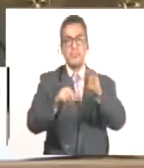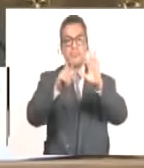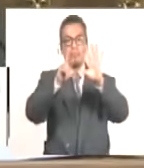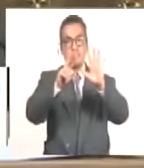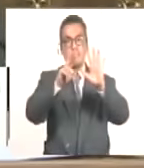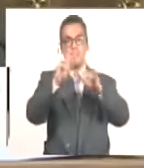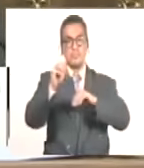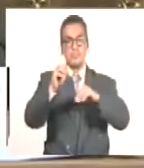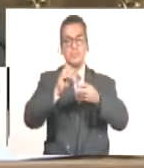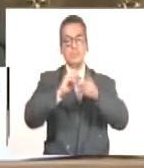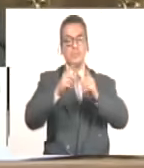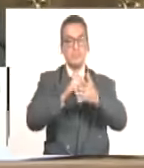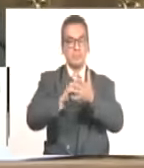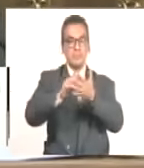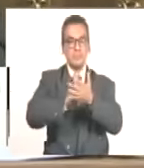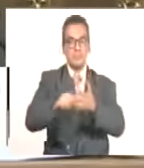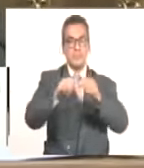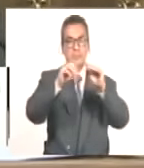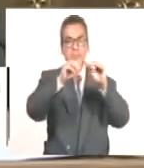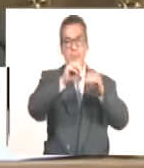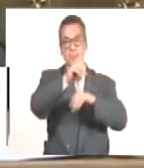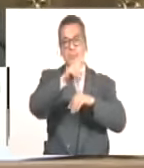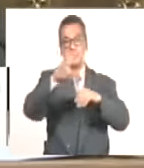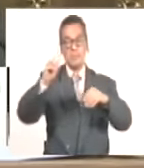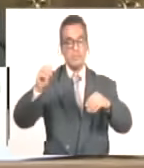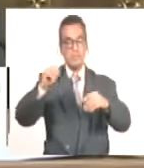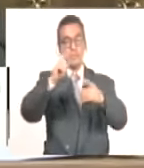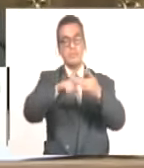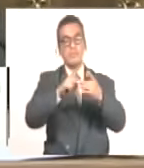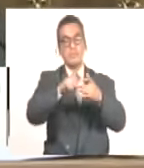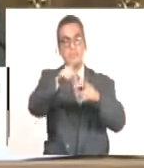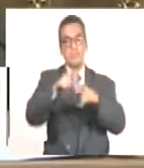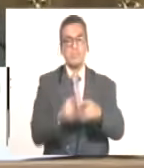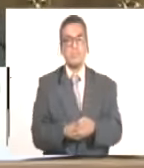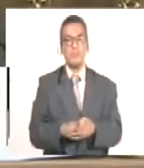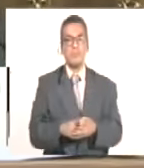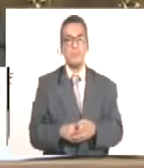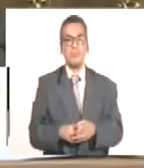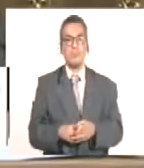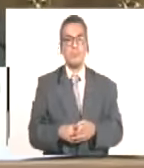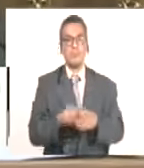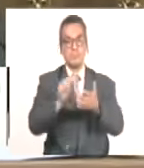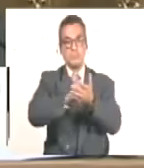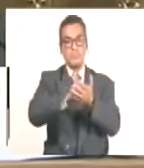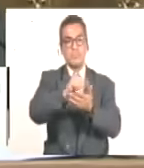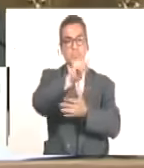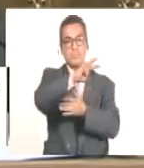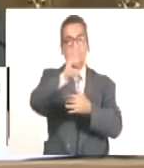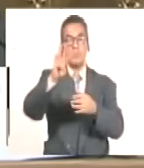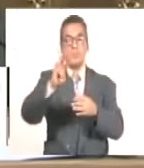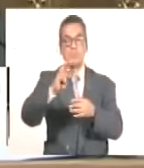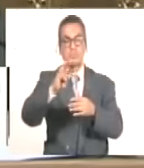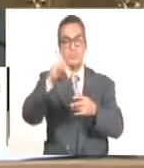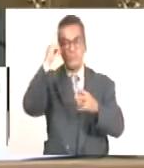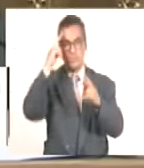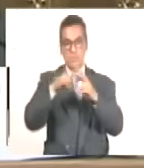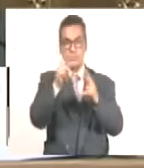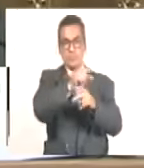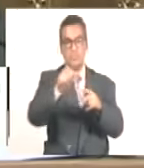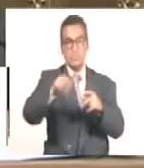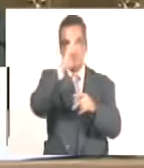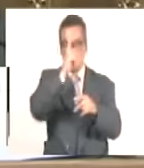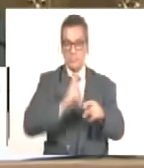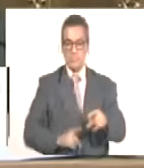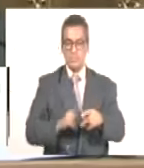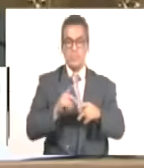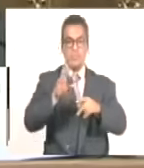propone aprobar con modificación el contenido del artículo 44, el cual queda redactado en los siguientes términos. Artículo 44, se reconoce a las personas con